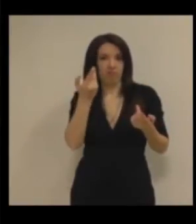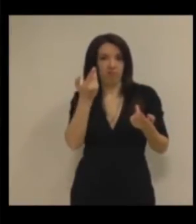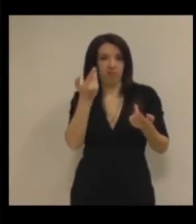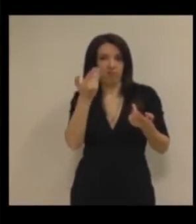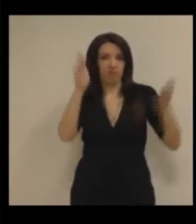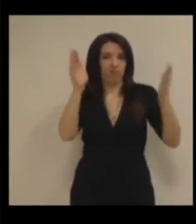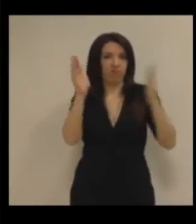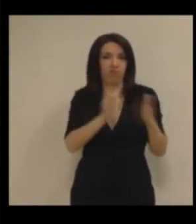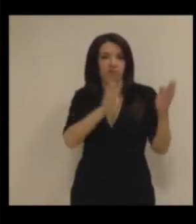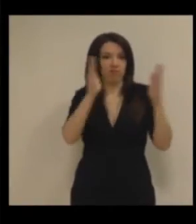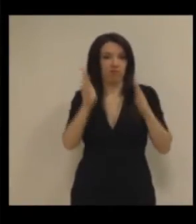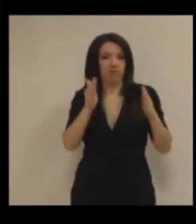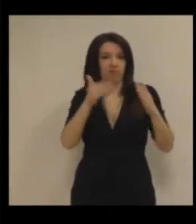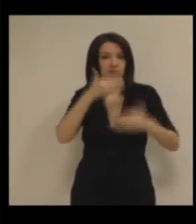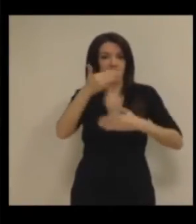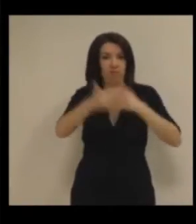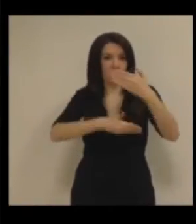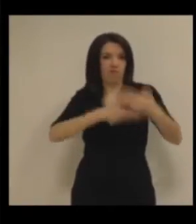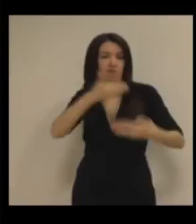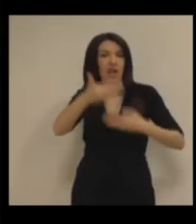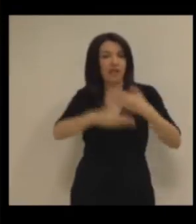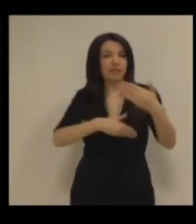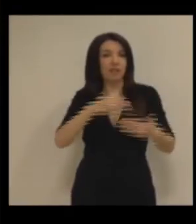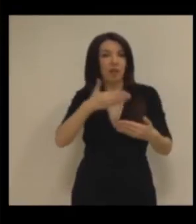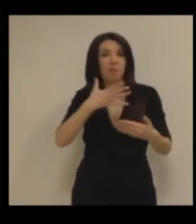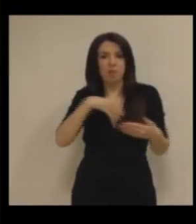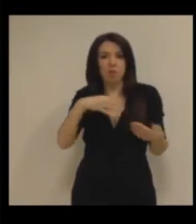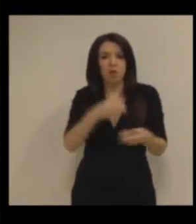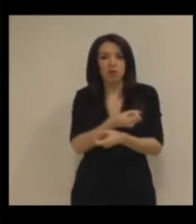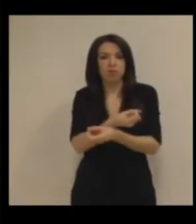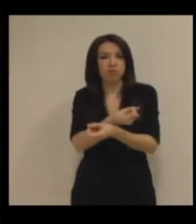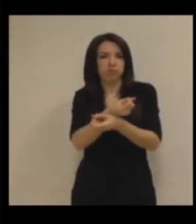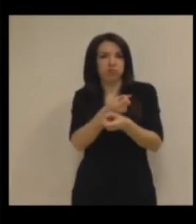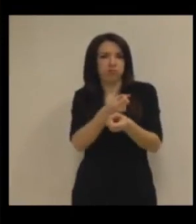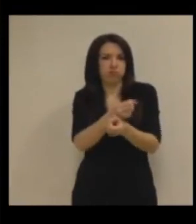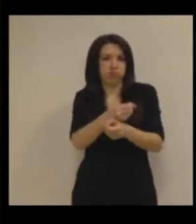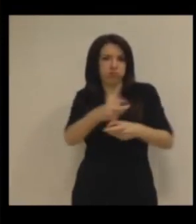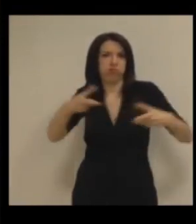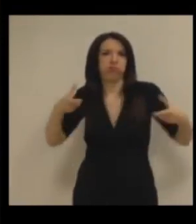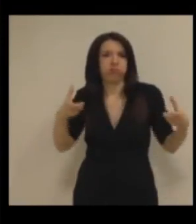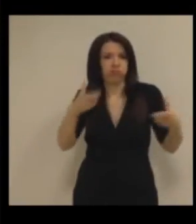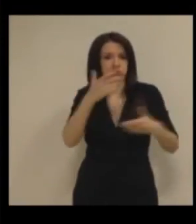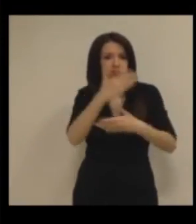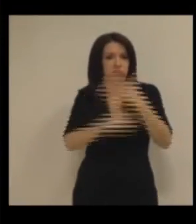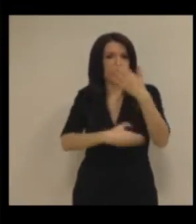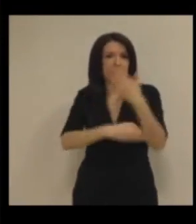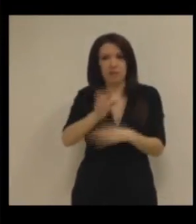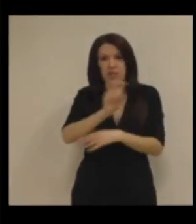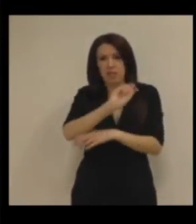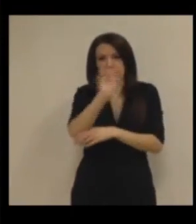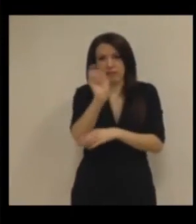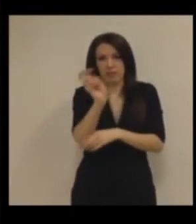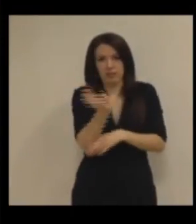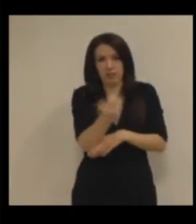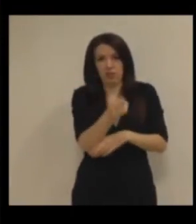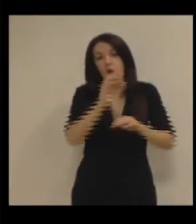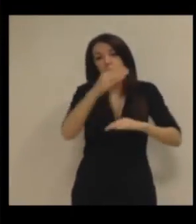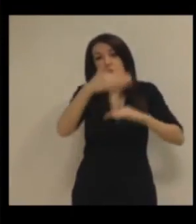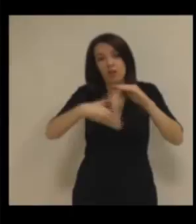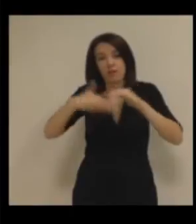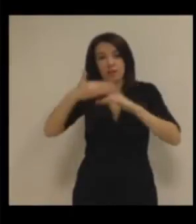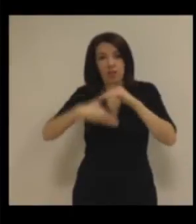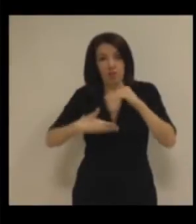en sucesivas etapas perfectamente puede ser ampliable al resto de personas con distintas discapacidades o